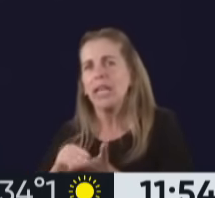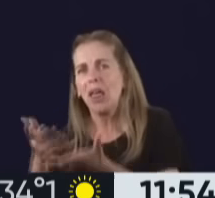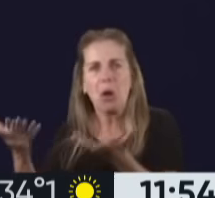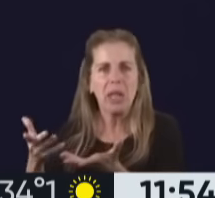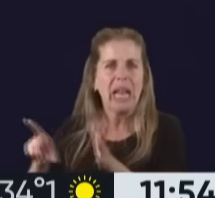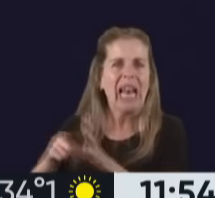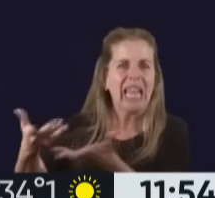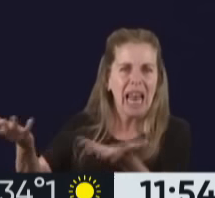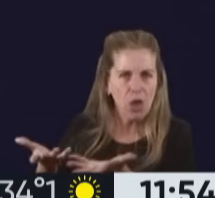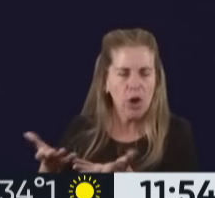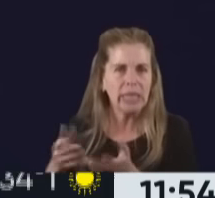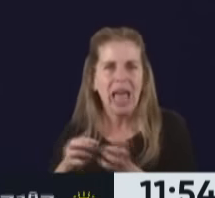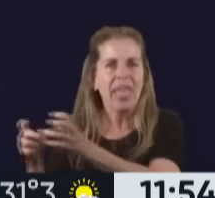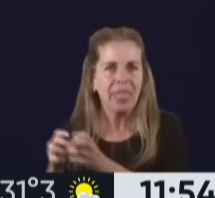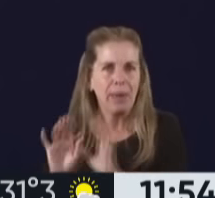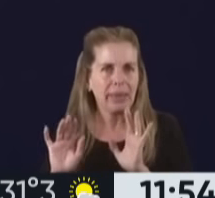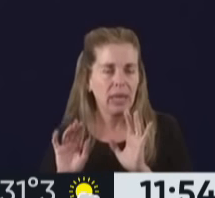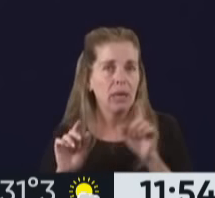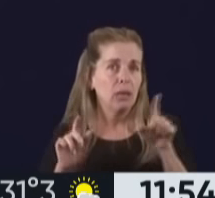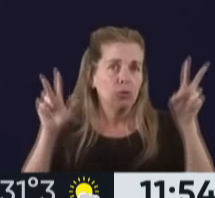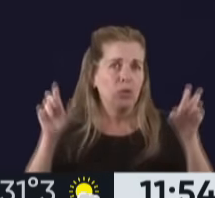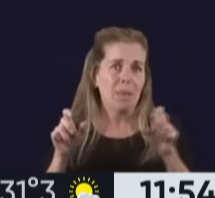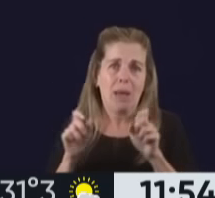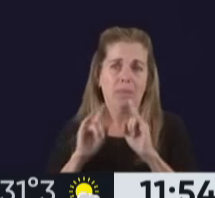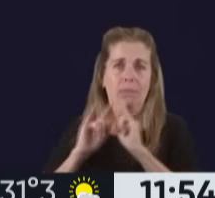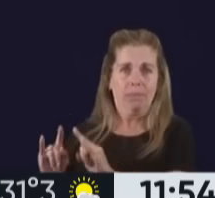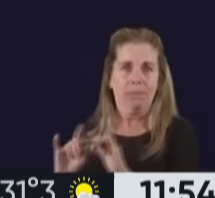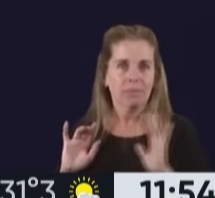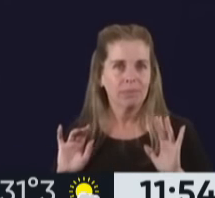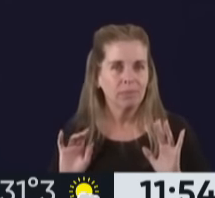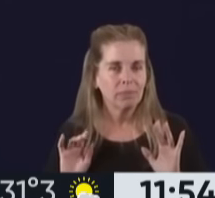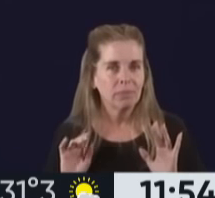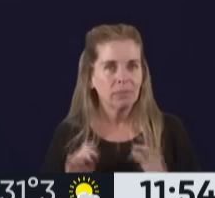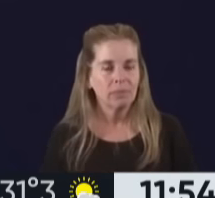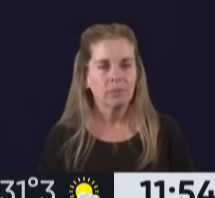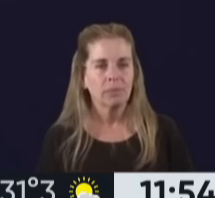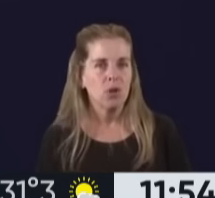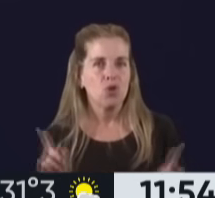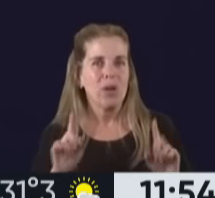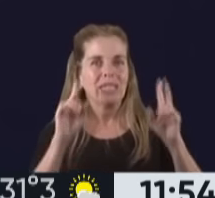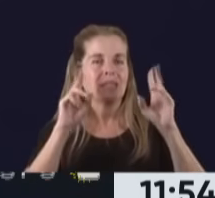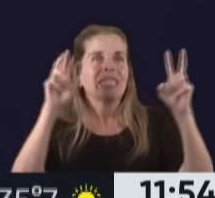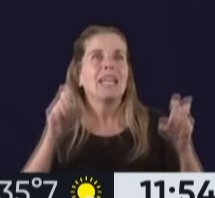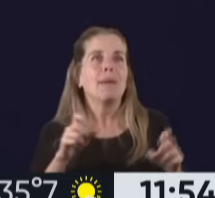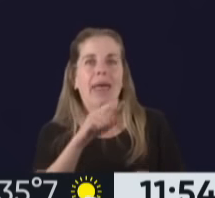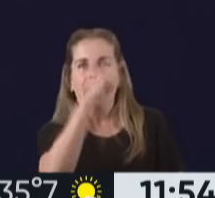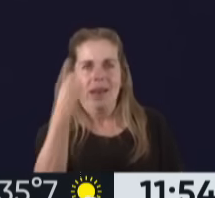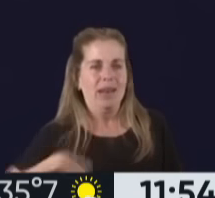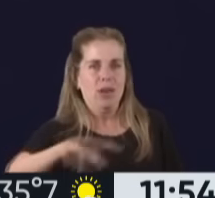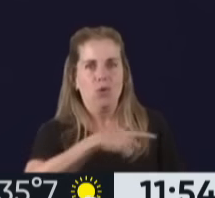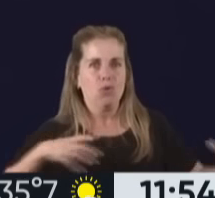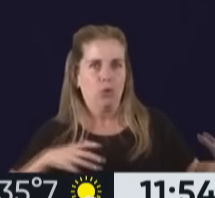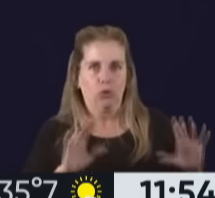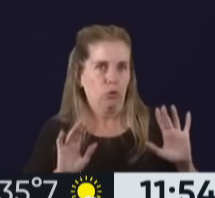legisladores, pero es un tema que nos excede. Nosotros no estamos de hecho, completamente en contra de